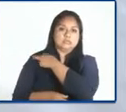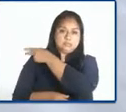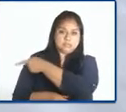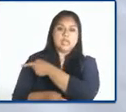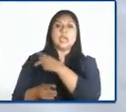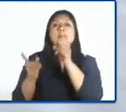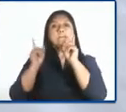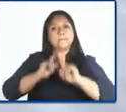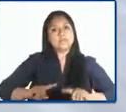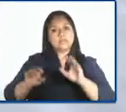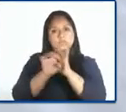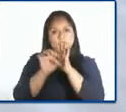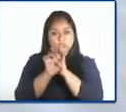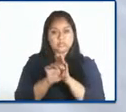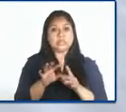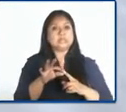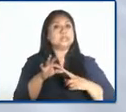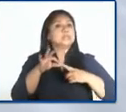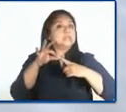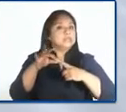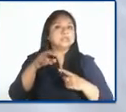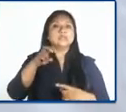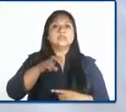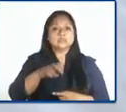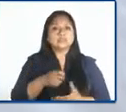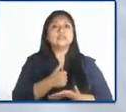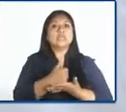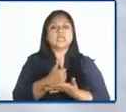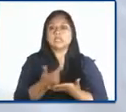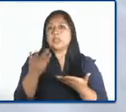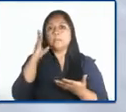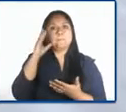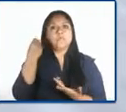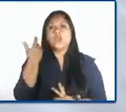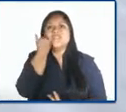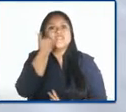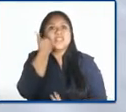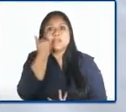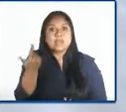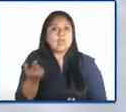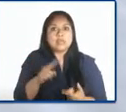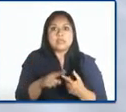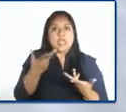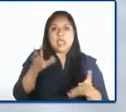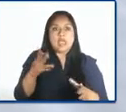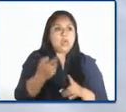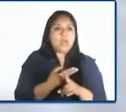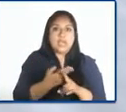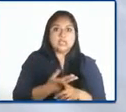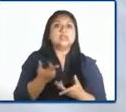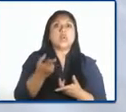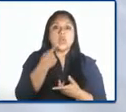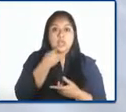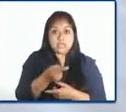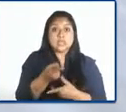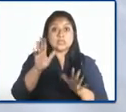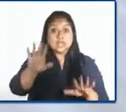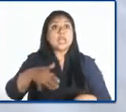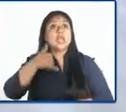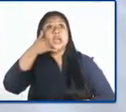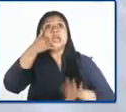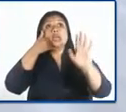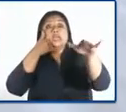algún caso en particular que requiera de esa atención médica por alguna enfermedad preexistente, un riesgo inminente, ya se podría